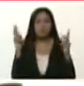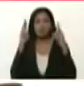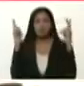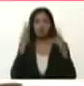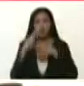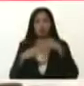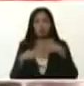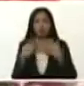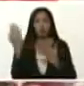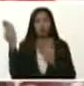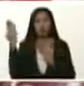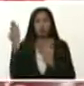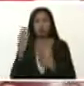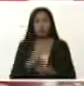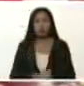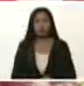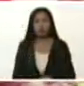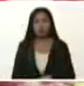Adelante.